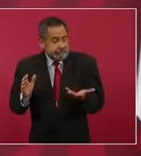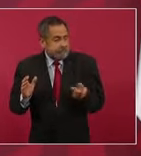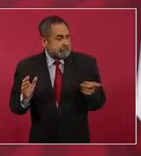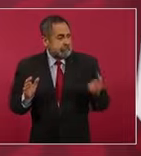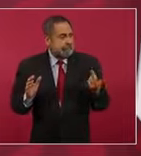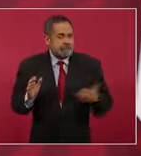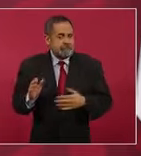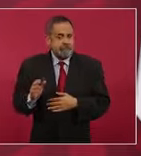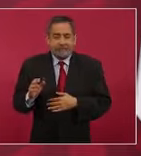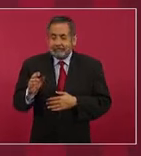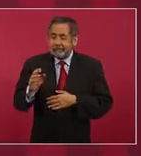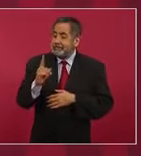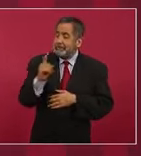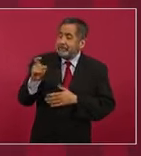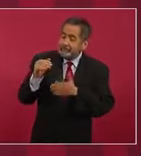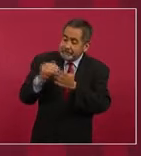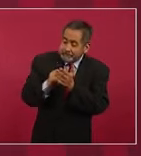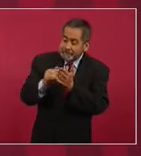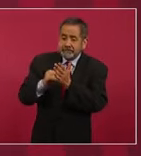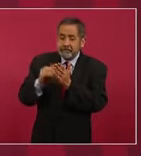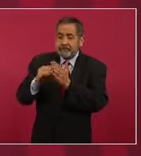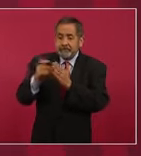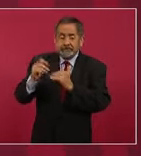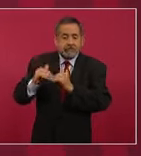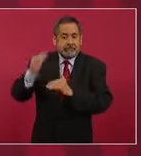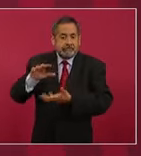más de 100,000 millones de pesos